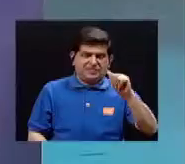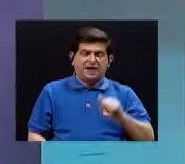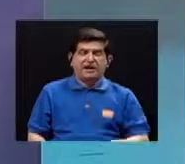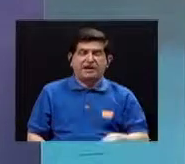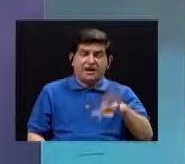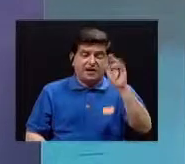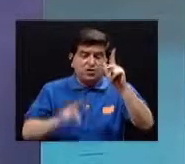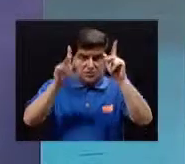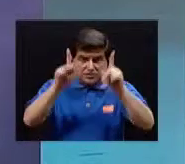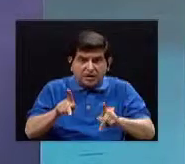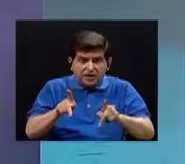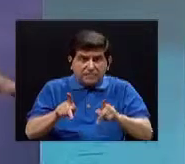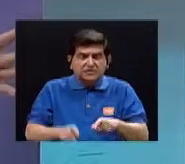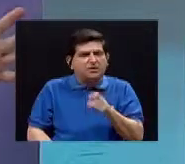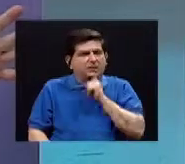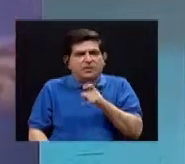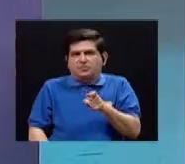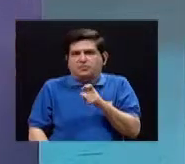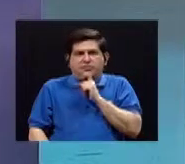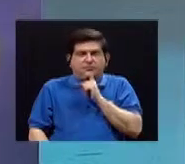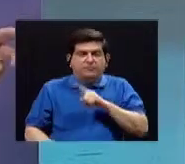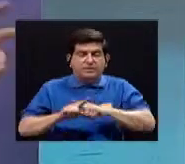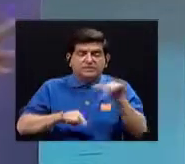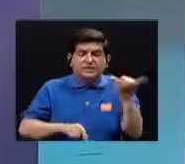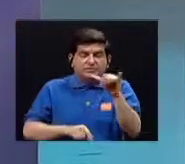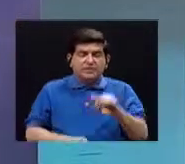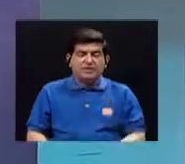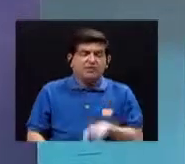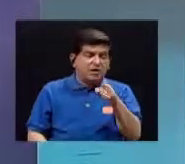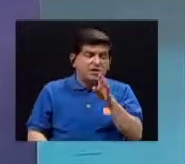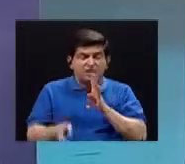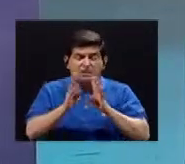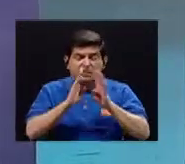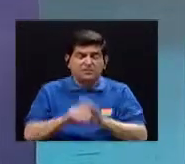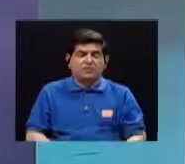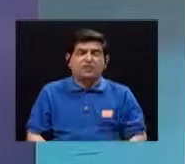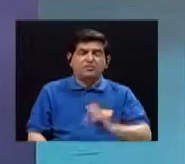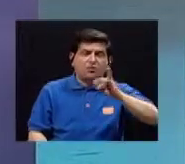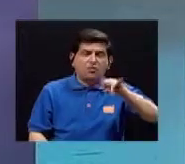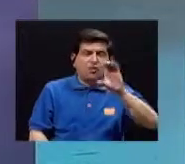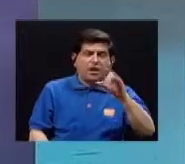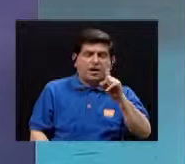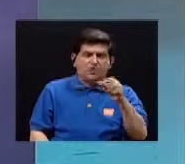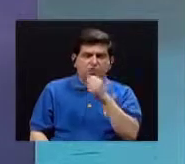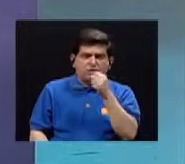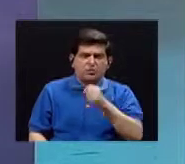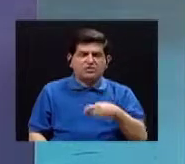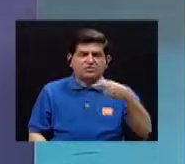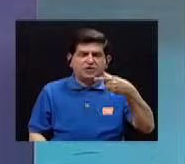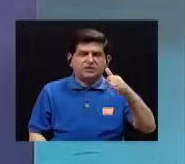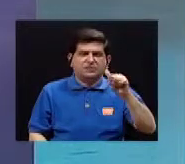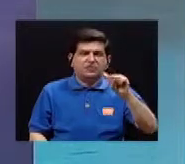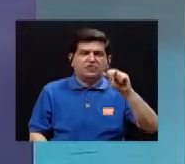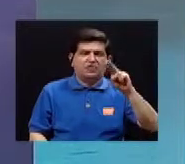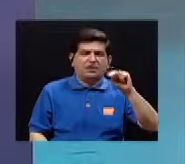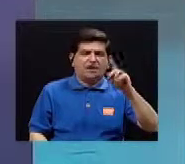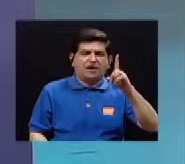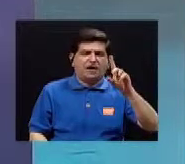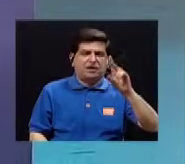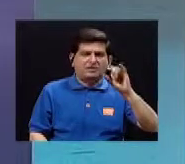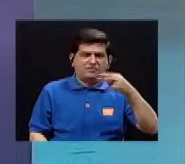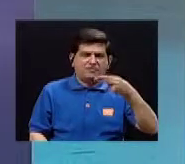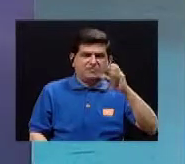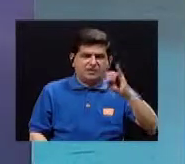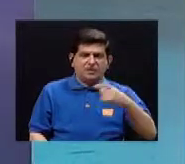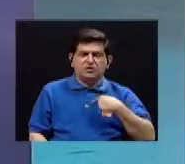conseguir a alguien fue fue difícil pero también cuando estaba hablando con con juan carlos en un concierto de gandhi que yo